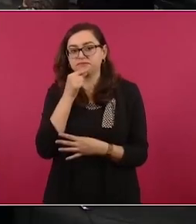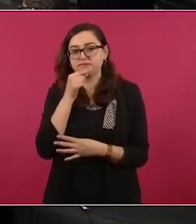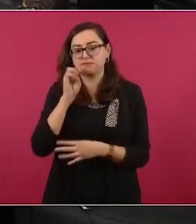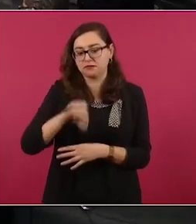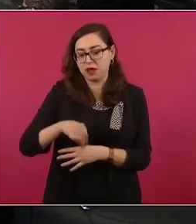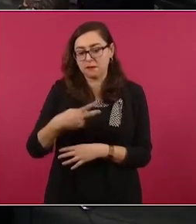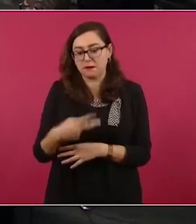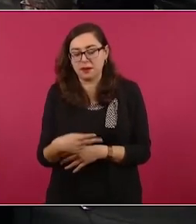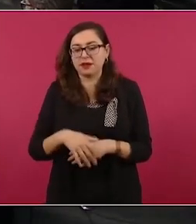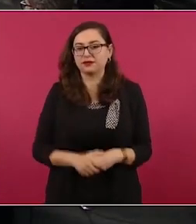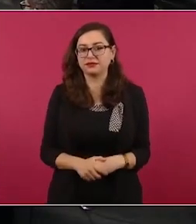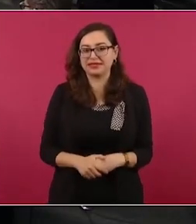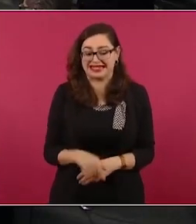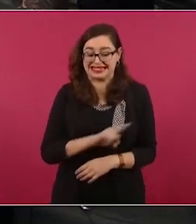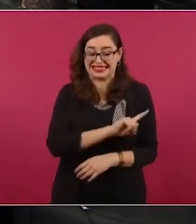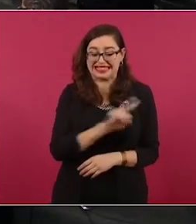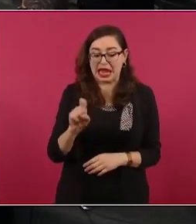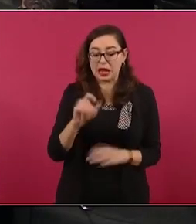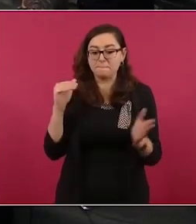Imagínense,